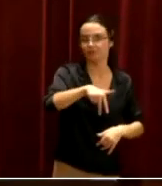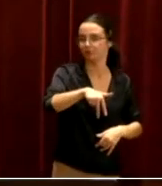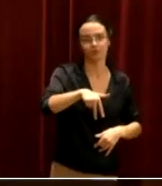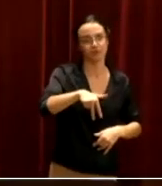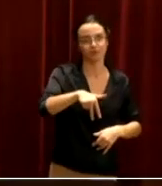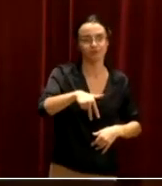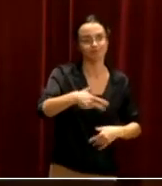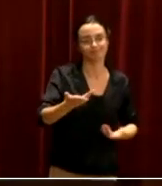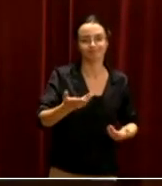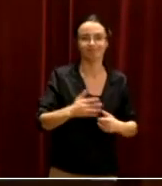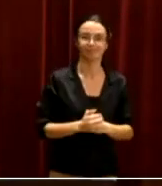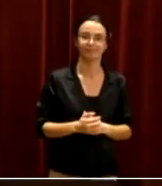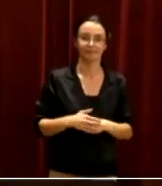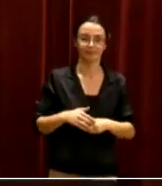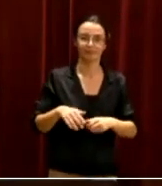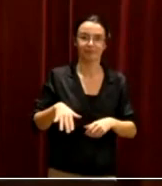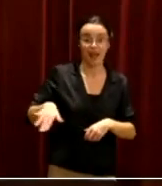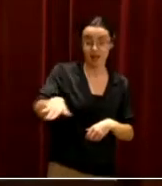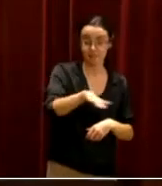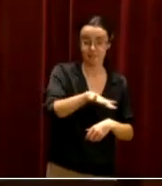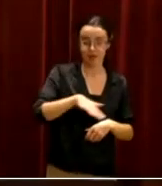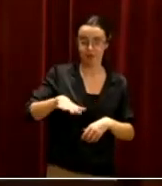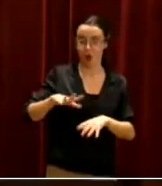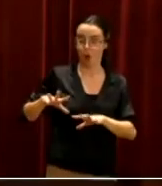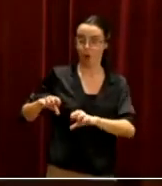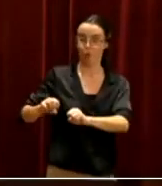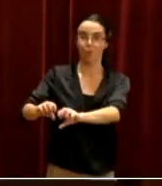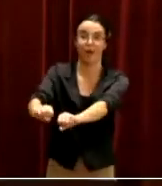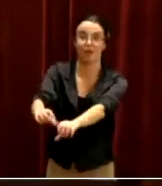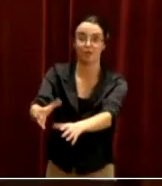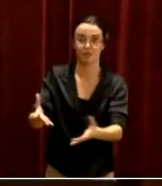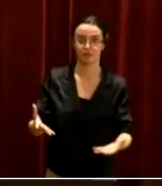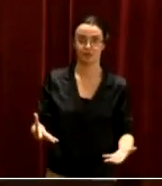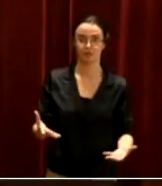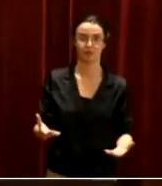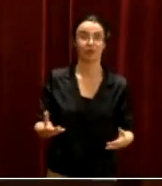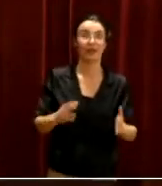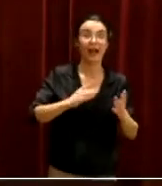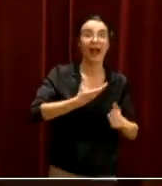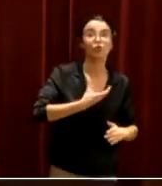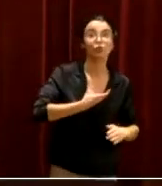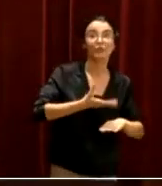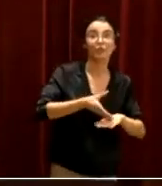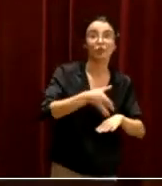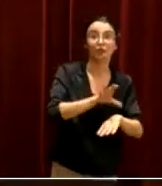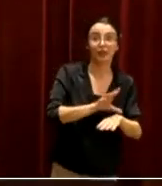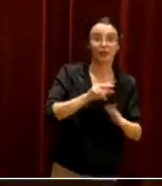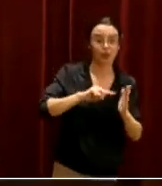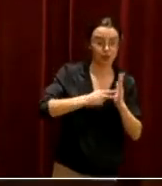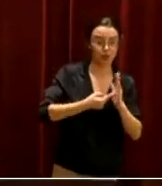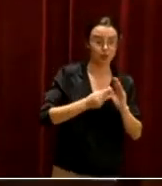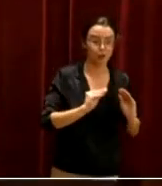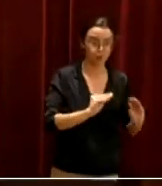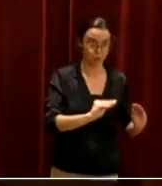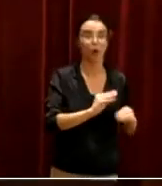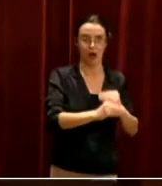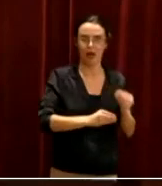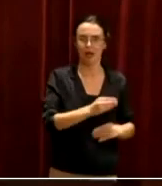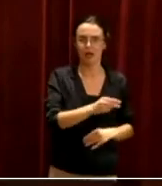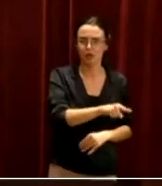espacio todo esto según un informe técnico emitido por el propio ayuntamiento de Palma por si todo esto fuera